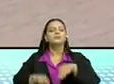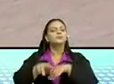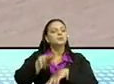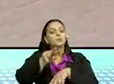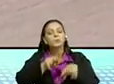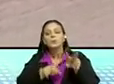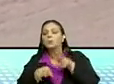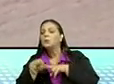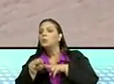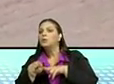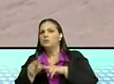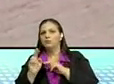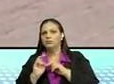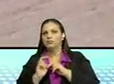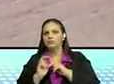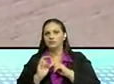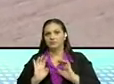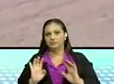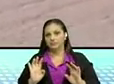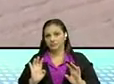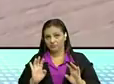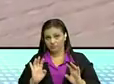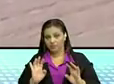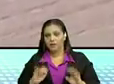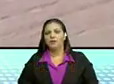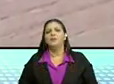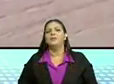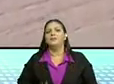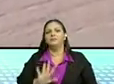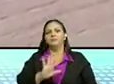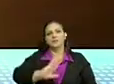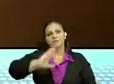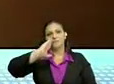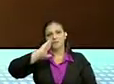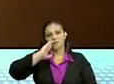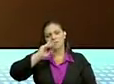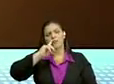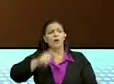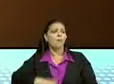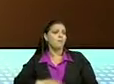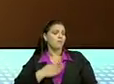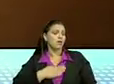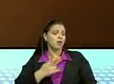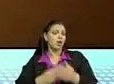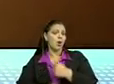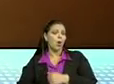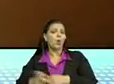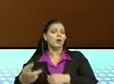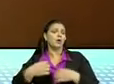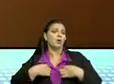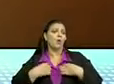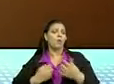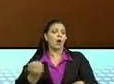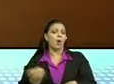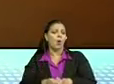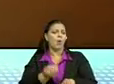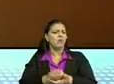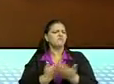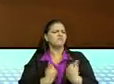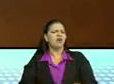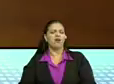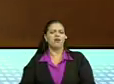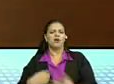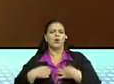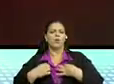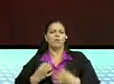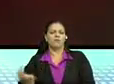compré la ropa que estaba en el último ¡au! De la moda. Pero eso no es todo. Hay hijos que